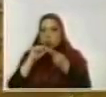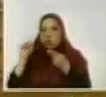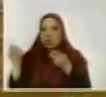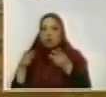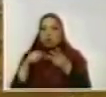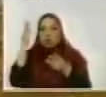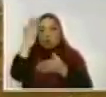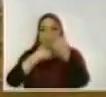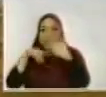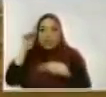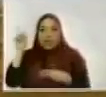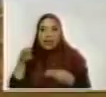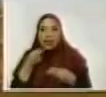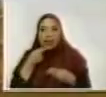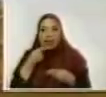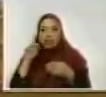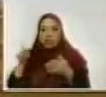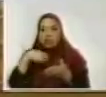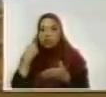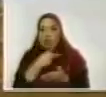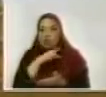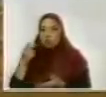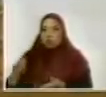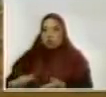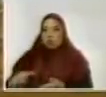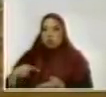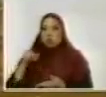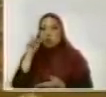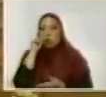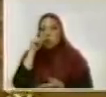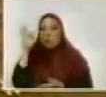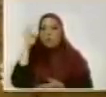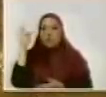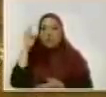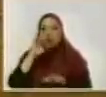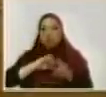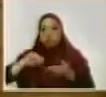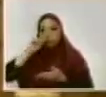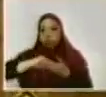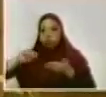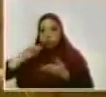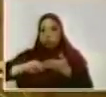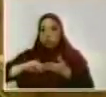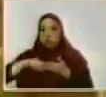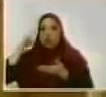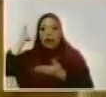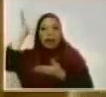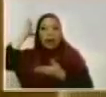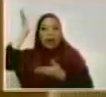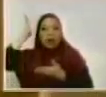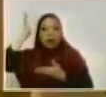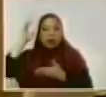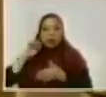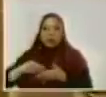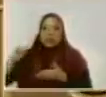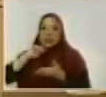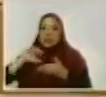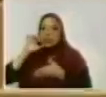segunda vicepresidenta, Fidel Ernesto Vázquez, secretario, Carolis Elena Pérez,